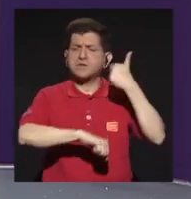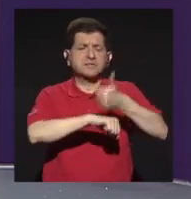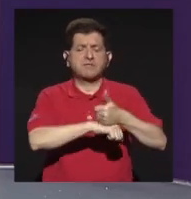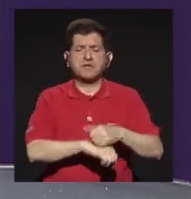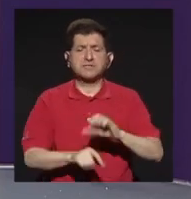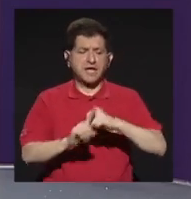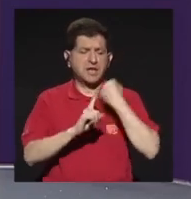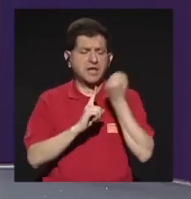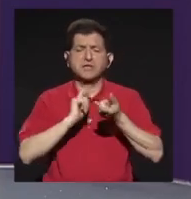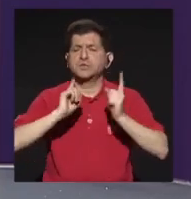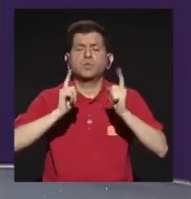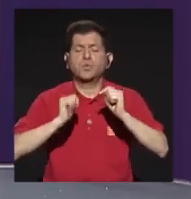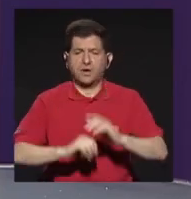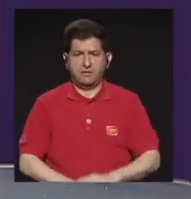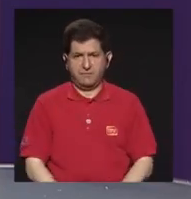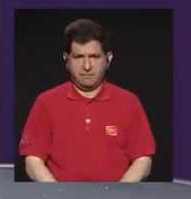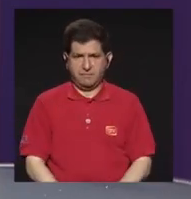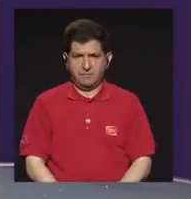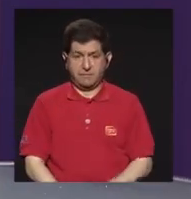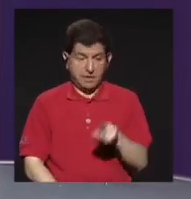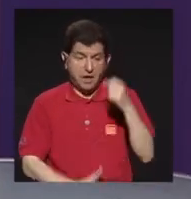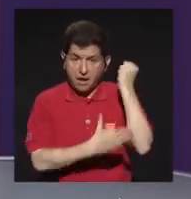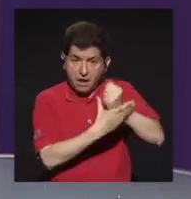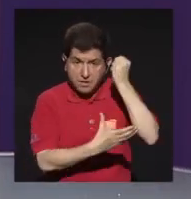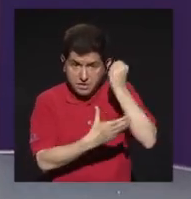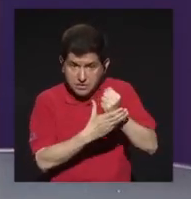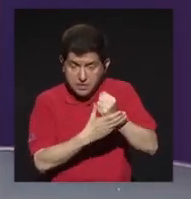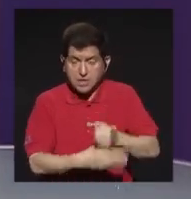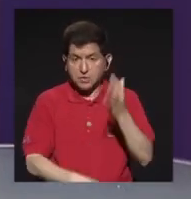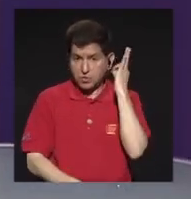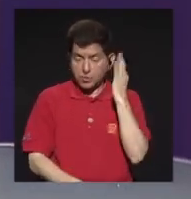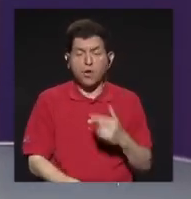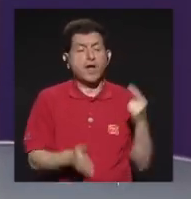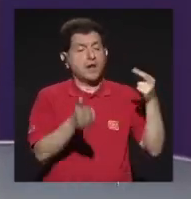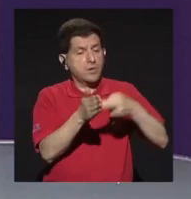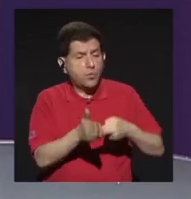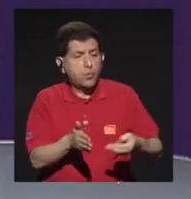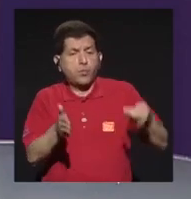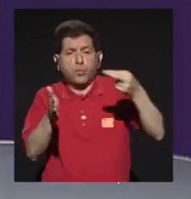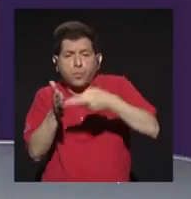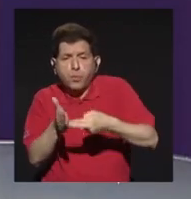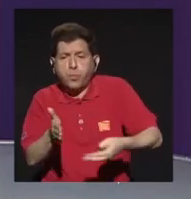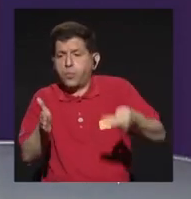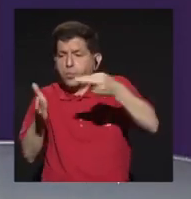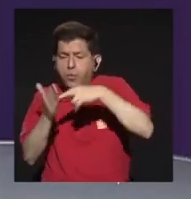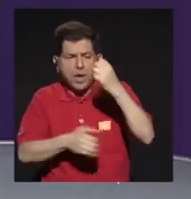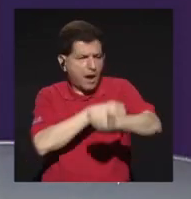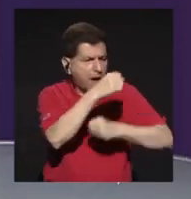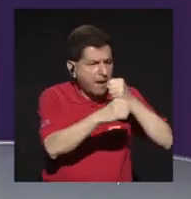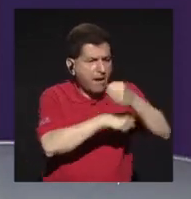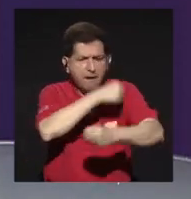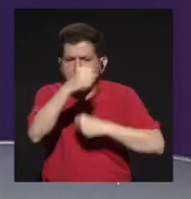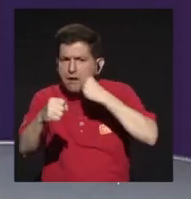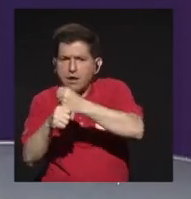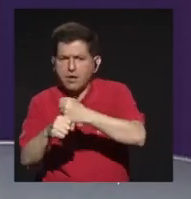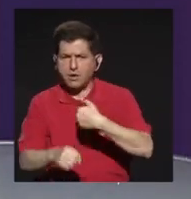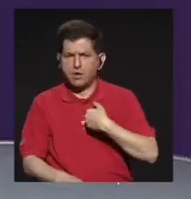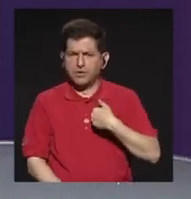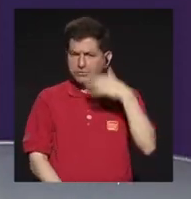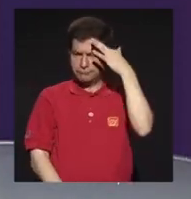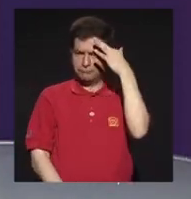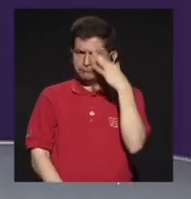circunstancias como estos asesinatos de mujeres se venían repitiendo a lo largo de los entonces me